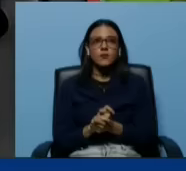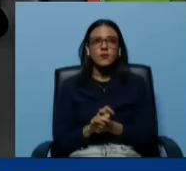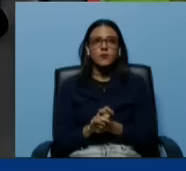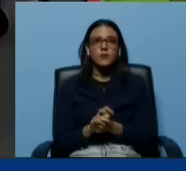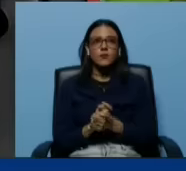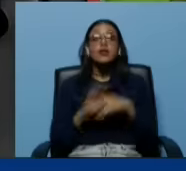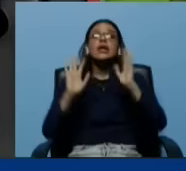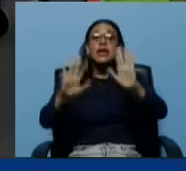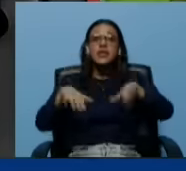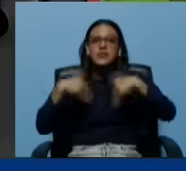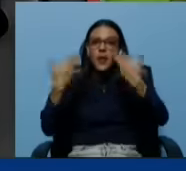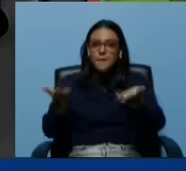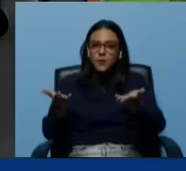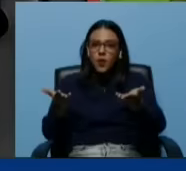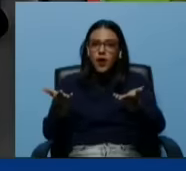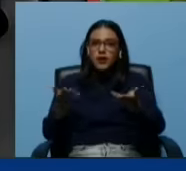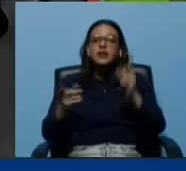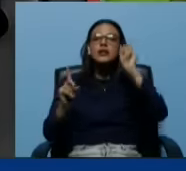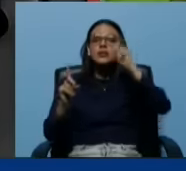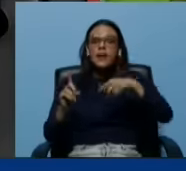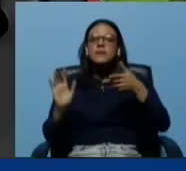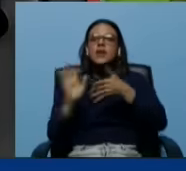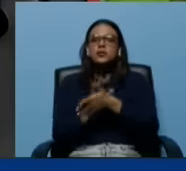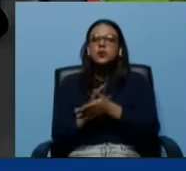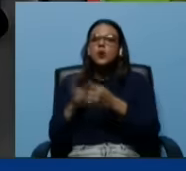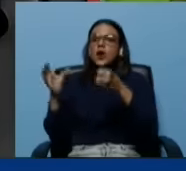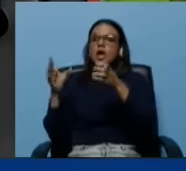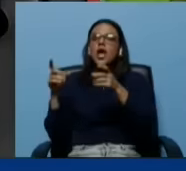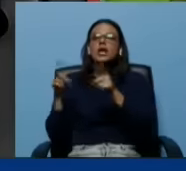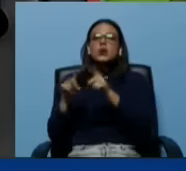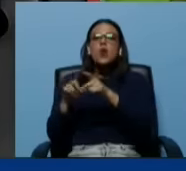Y luego tenemos a la clase dominante